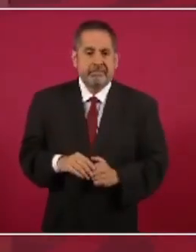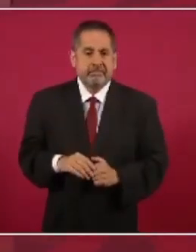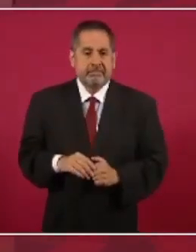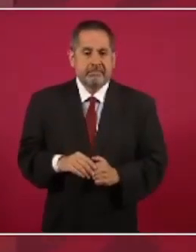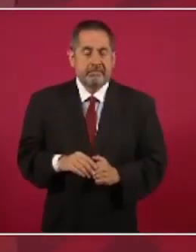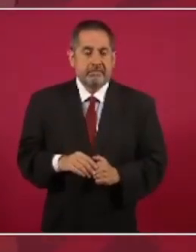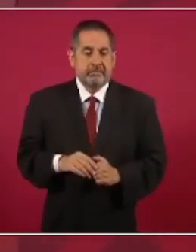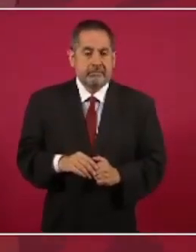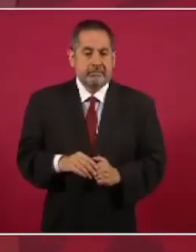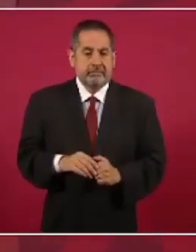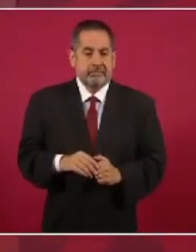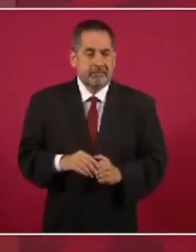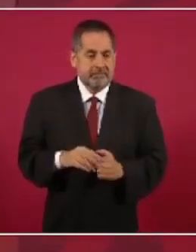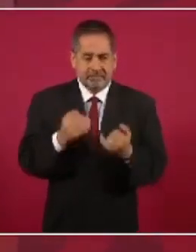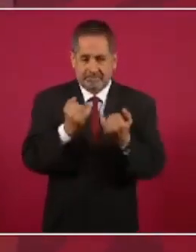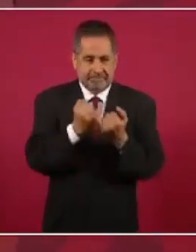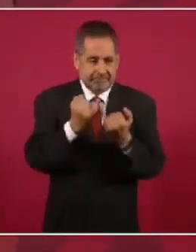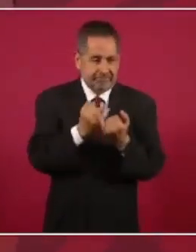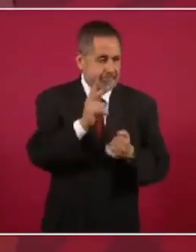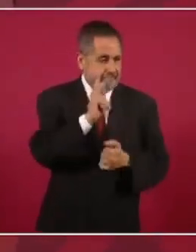no tienen parecido